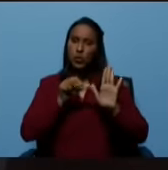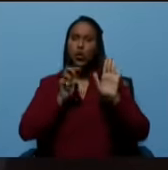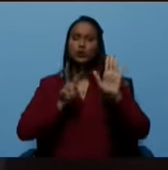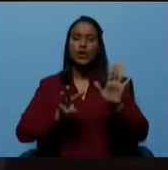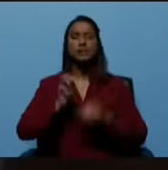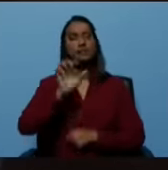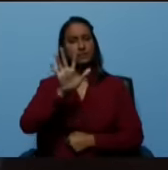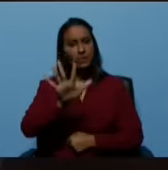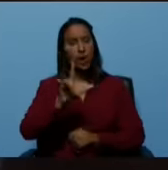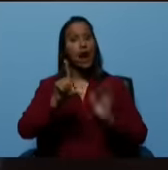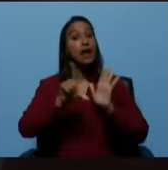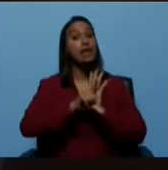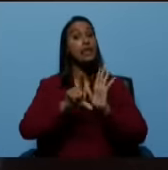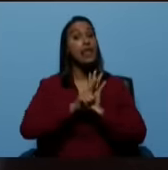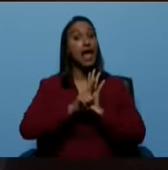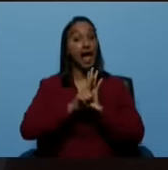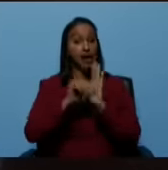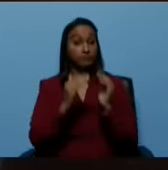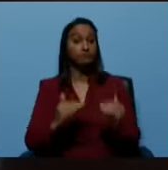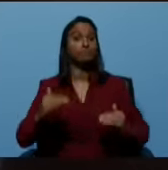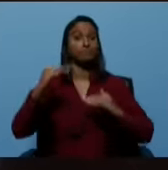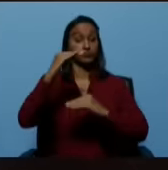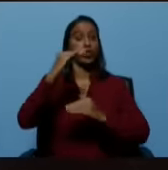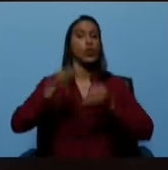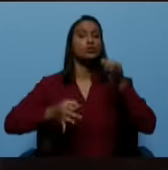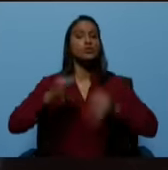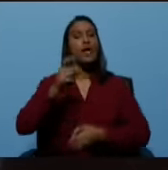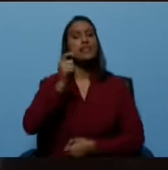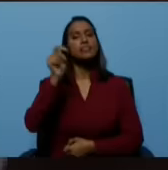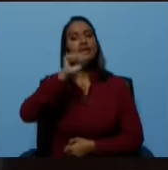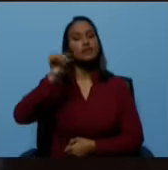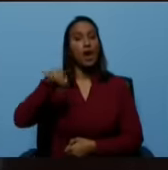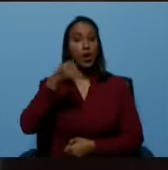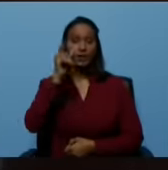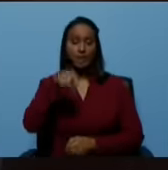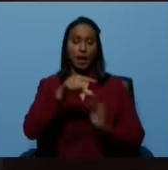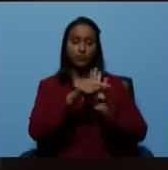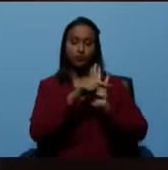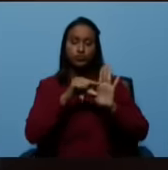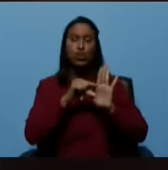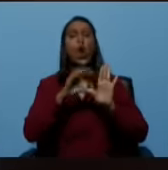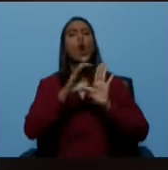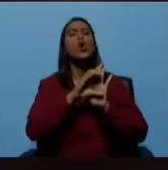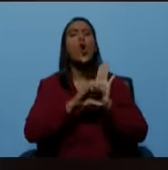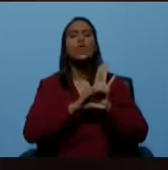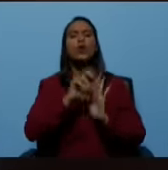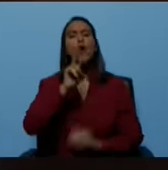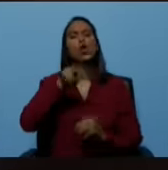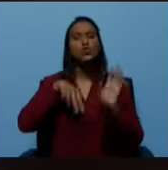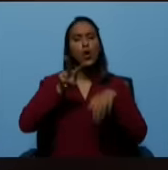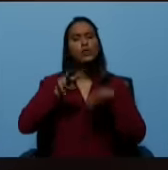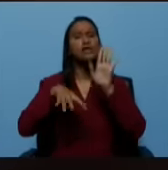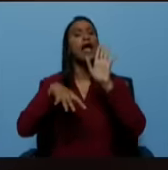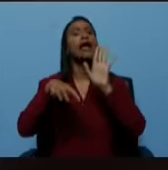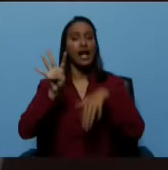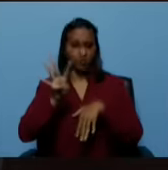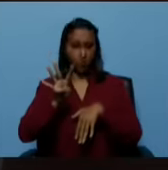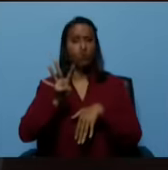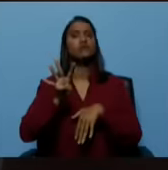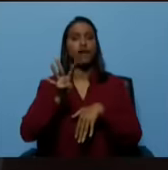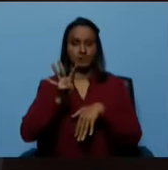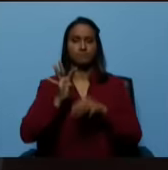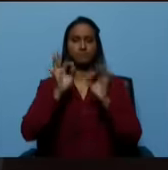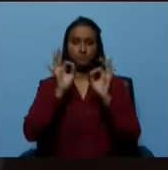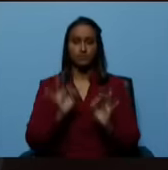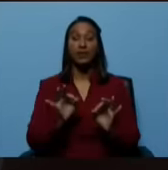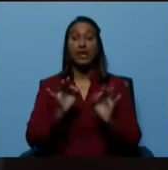Ley Orgánica del Tribunal Supremo de Justicia, 12 y 14 del Código de Procedimiento Civil, aplicable por remisión del